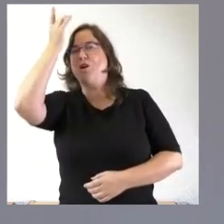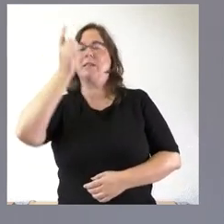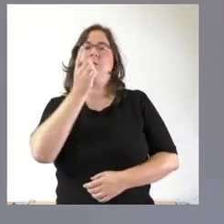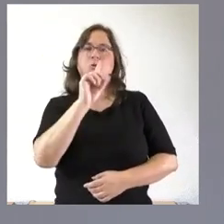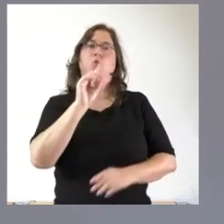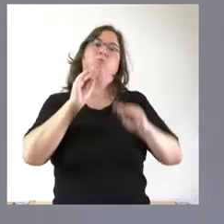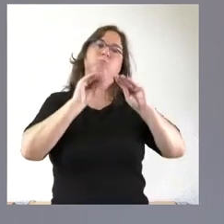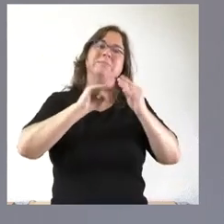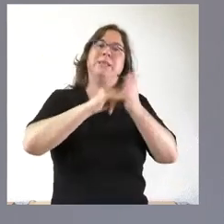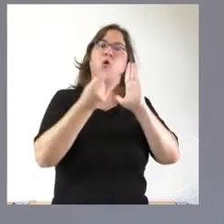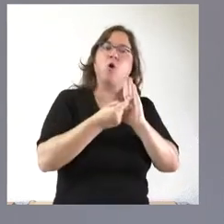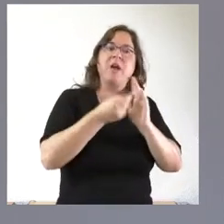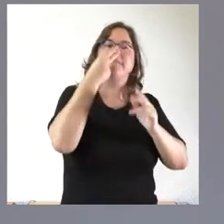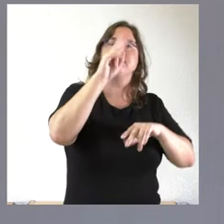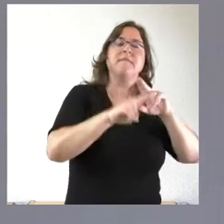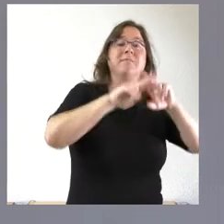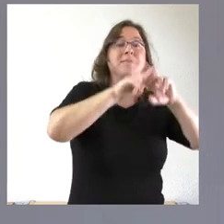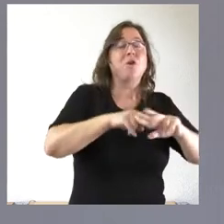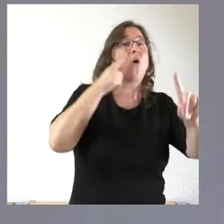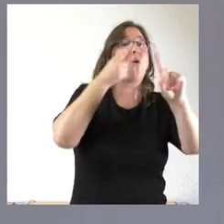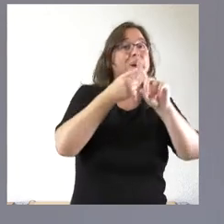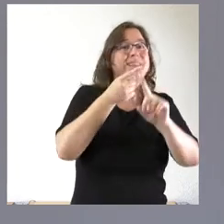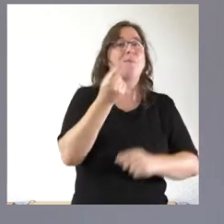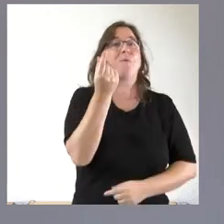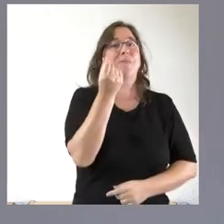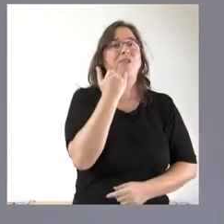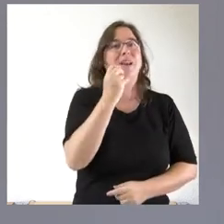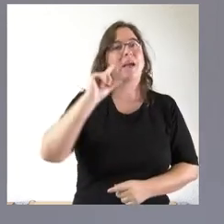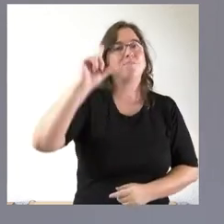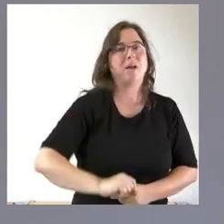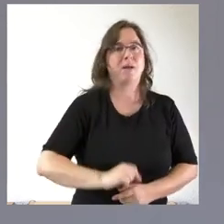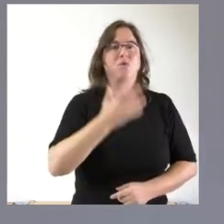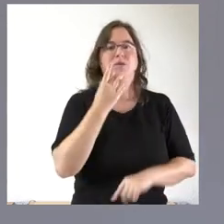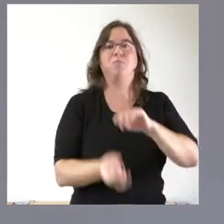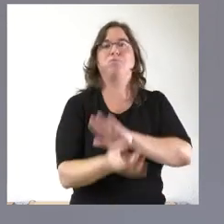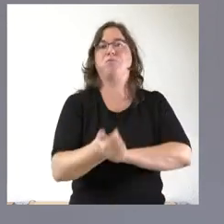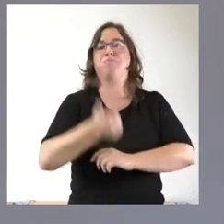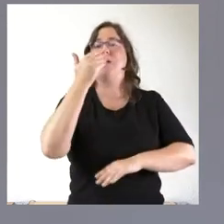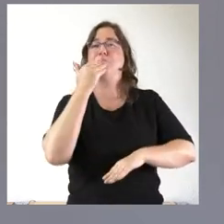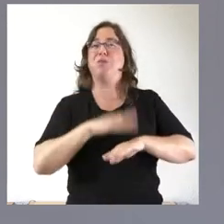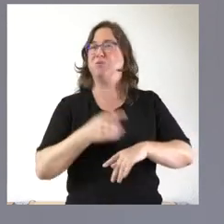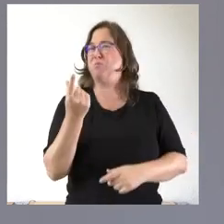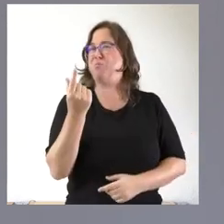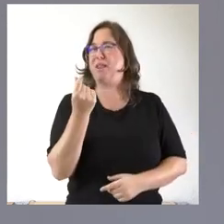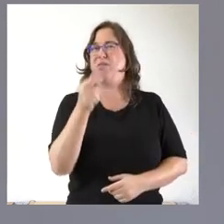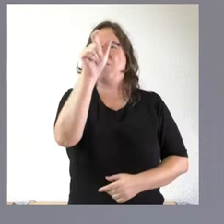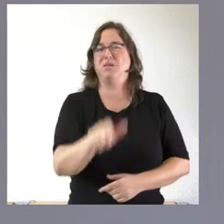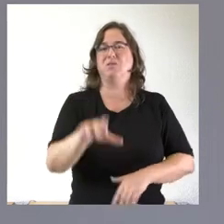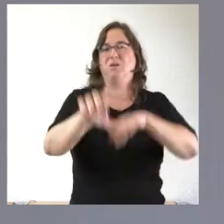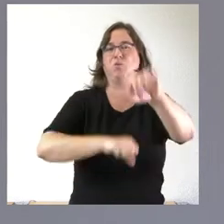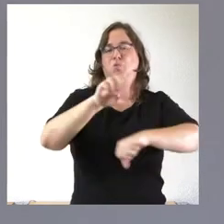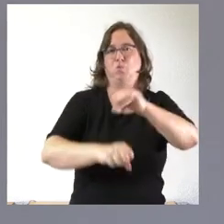tecnológicas y, por tanto, cuestiones de bajada del precio de la energía y de apoyo a los consumidores de un producto tan necesario y tan imprescindible en este